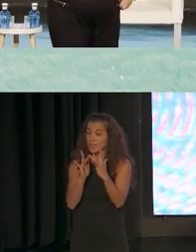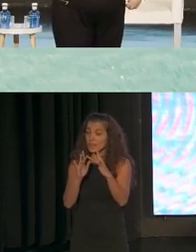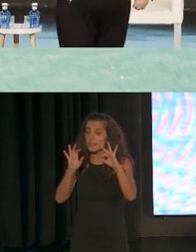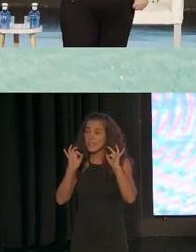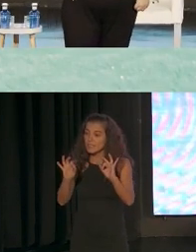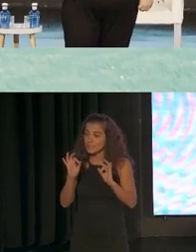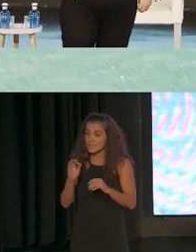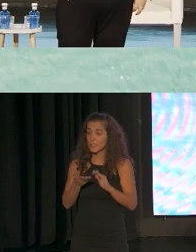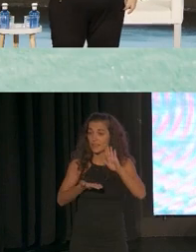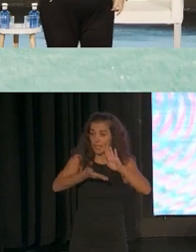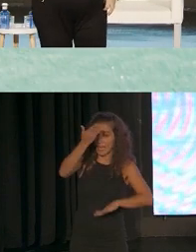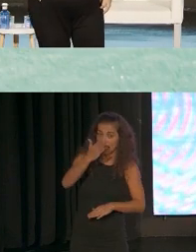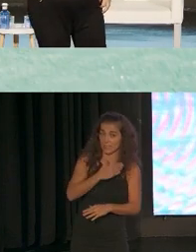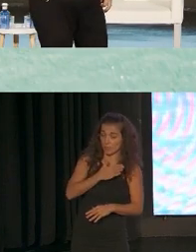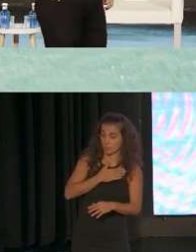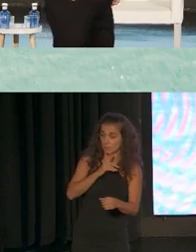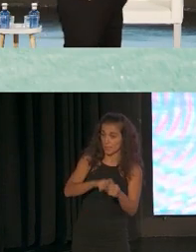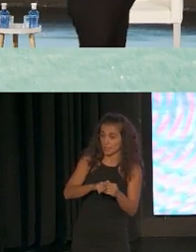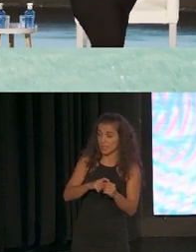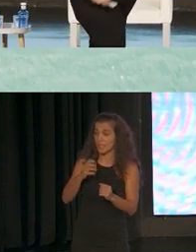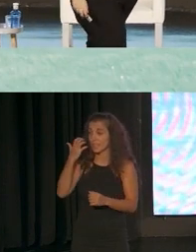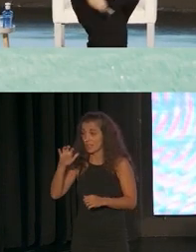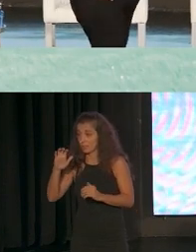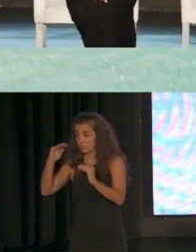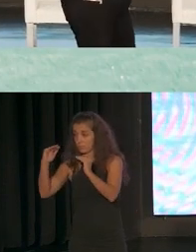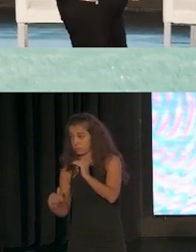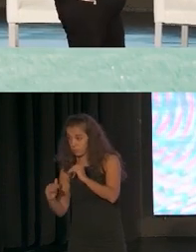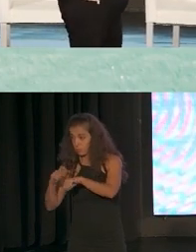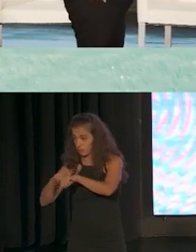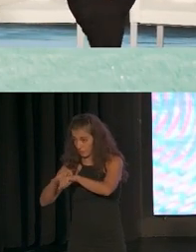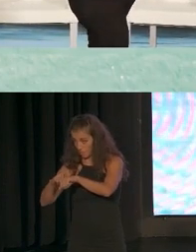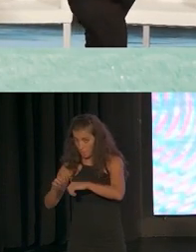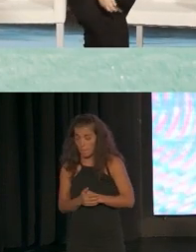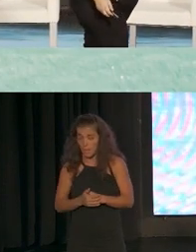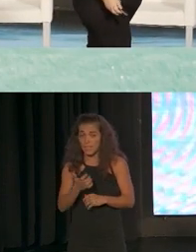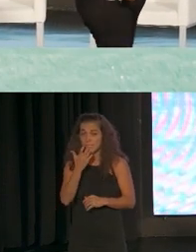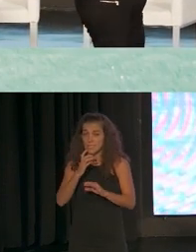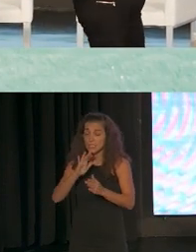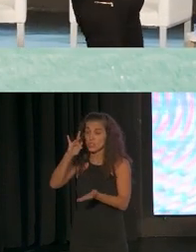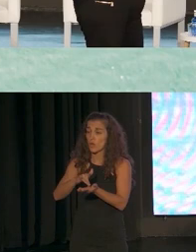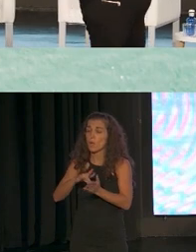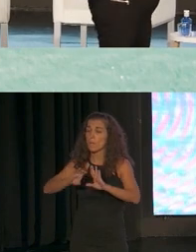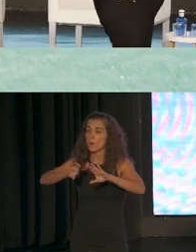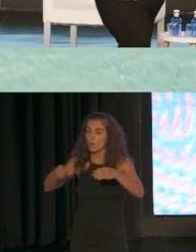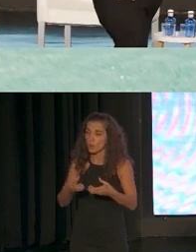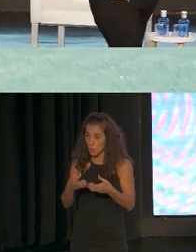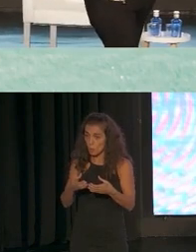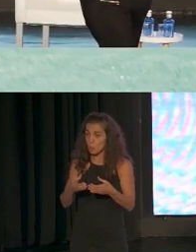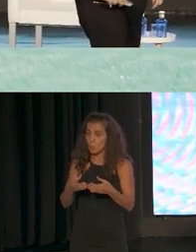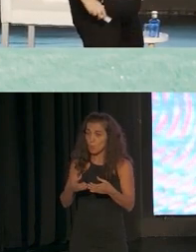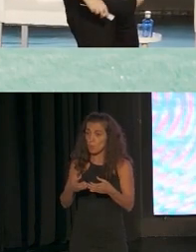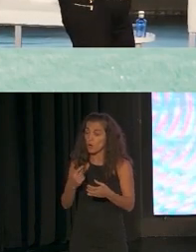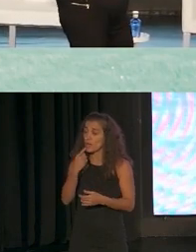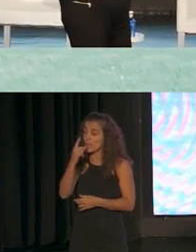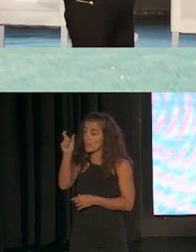alta pertenencia y una baja singularidad que es cuando el grupo o la comunidad le dice